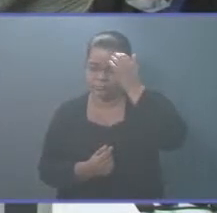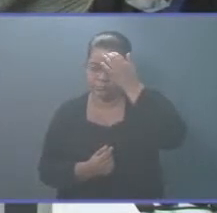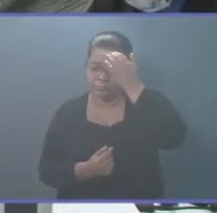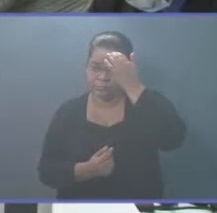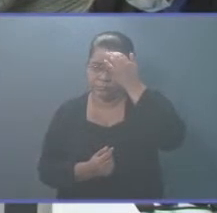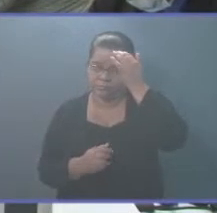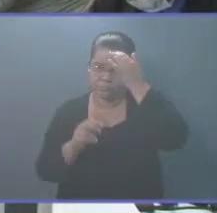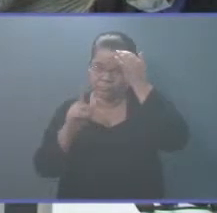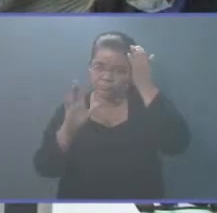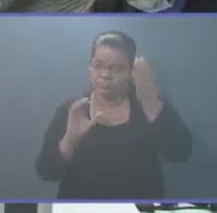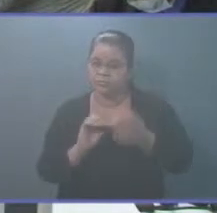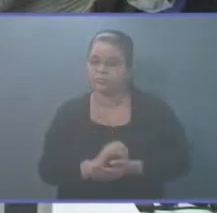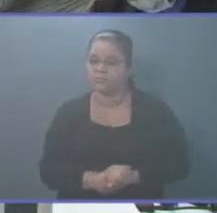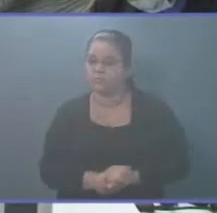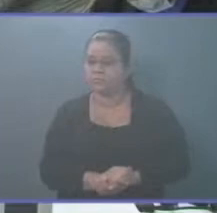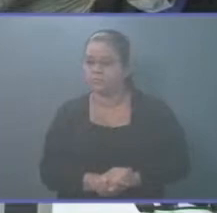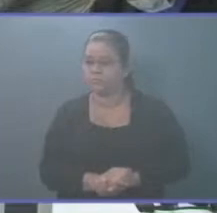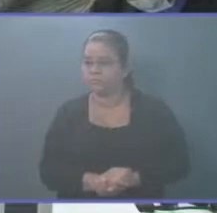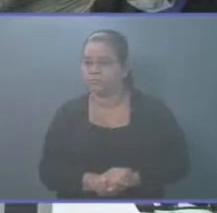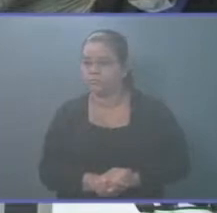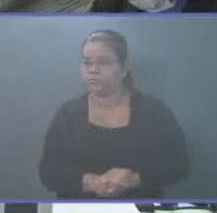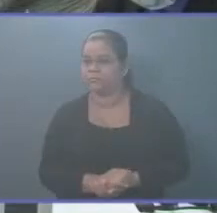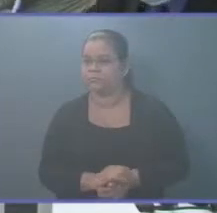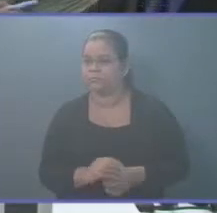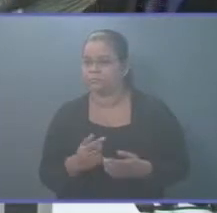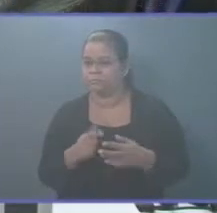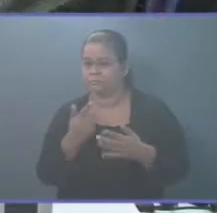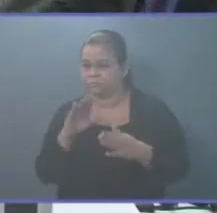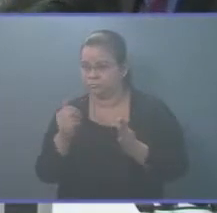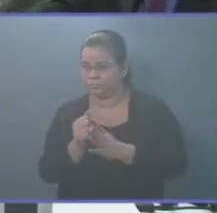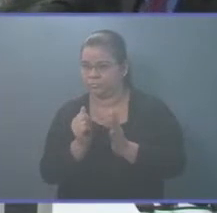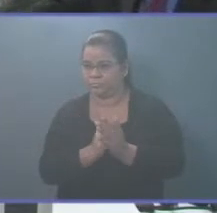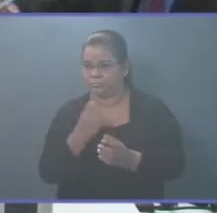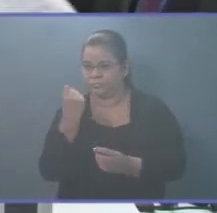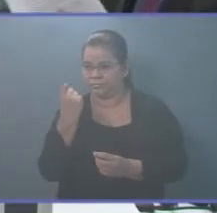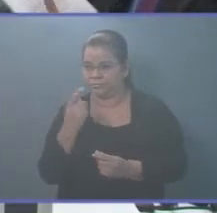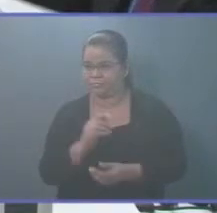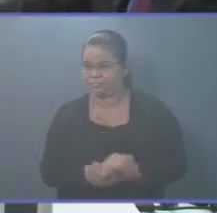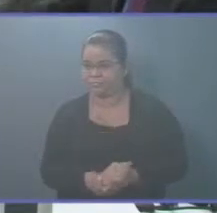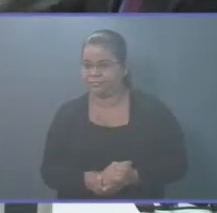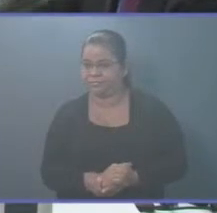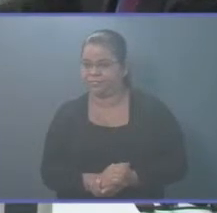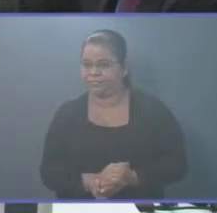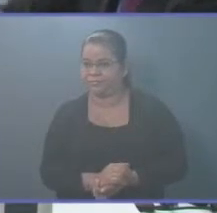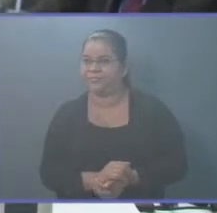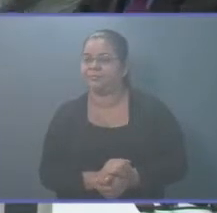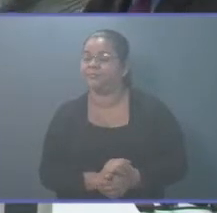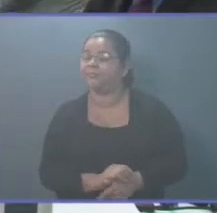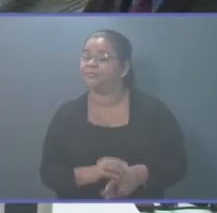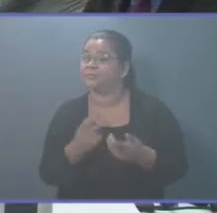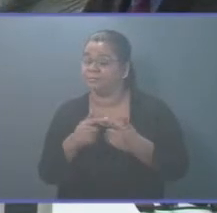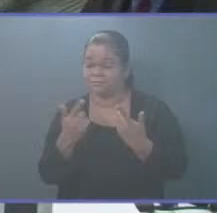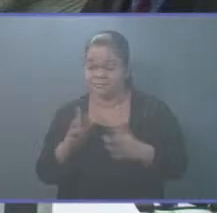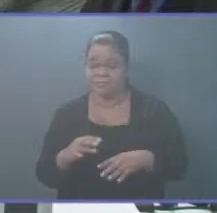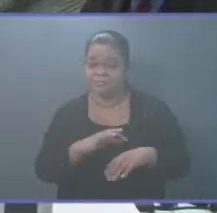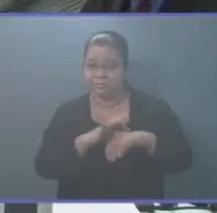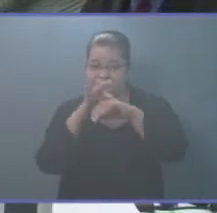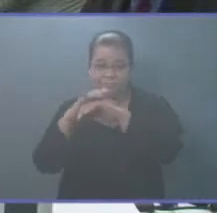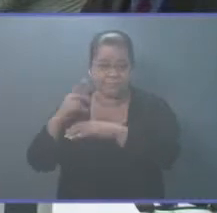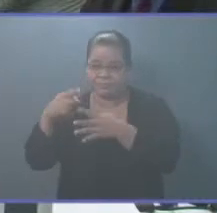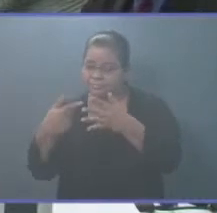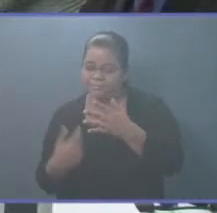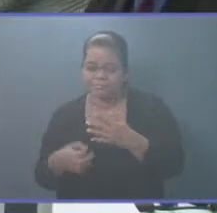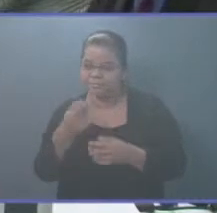Licenciada. No. No hay. Artículo 11, proposición y conspiración en el delito de tráfico ilegal de personas, señores